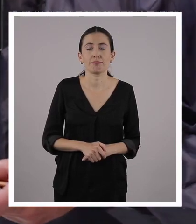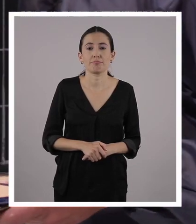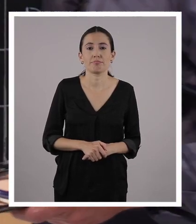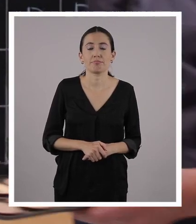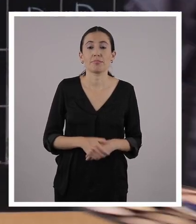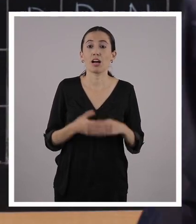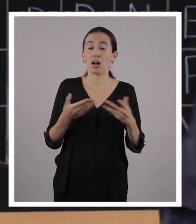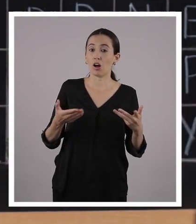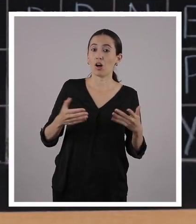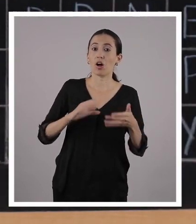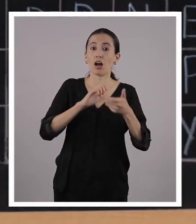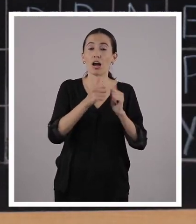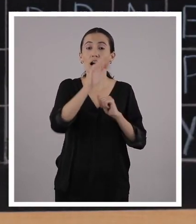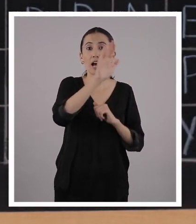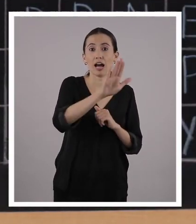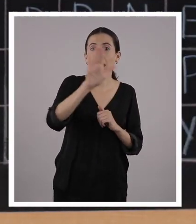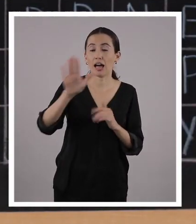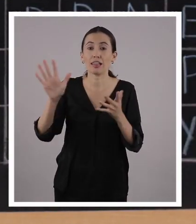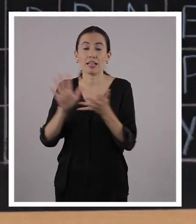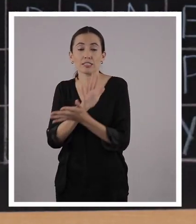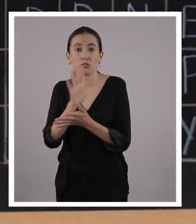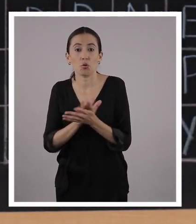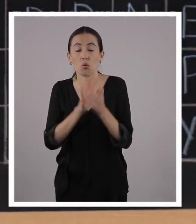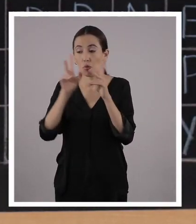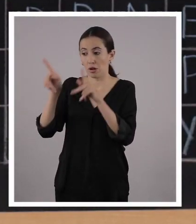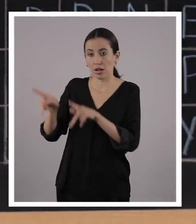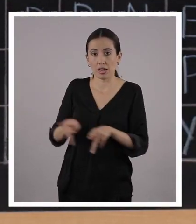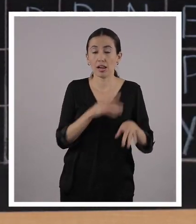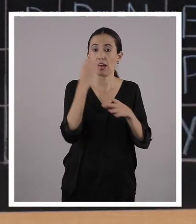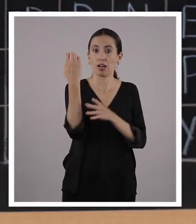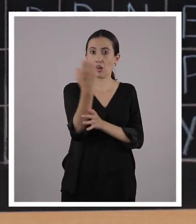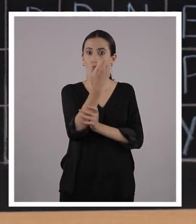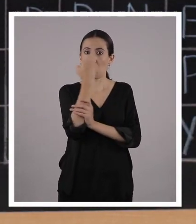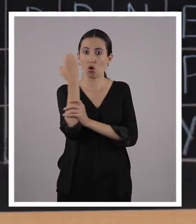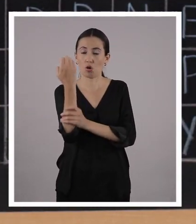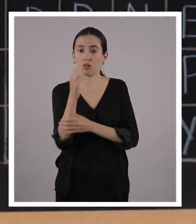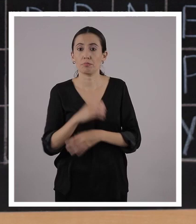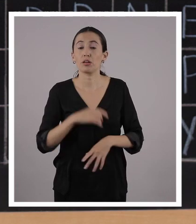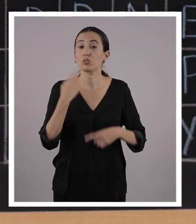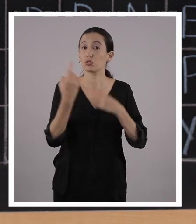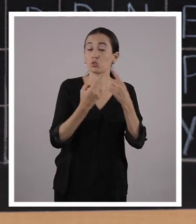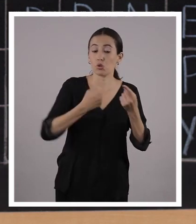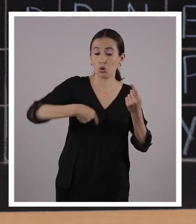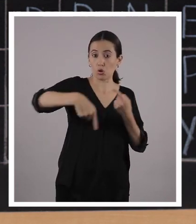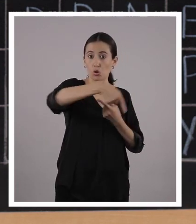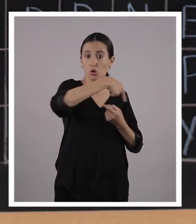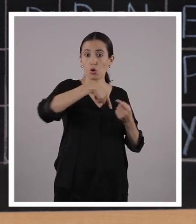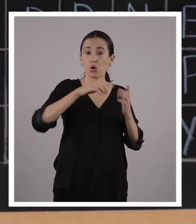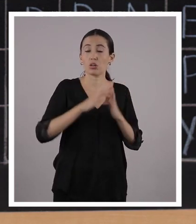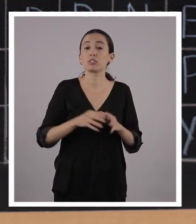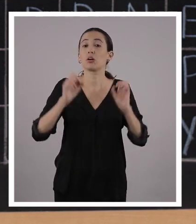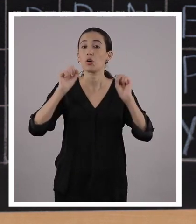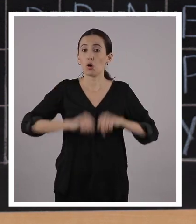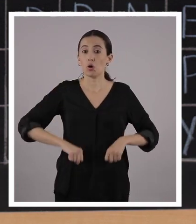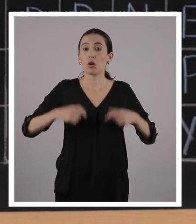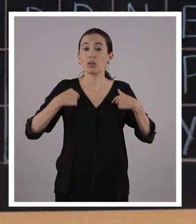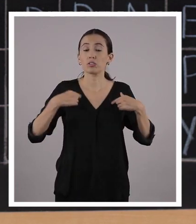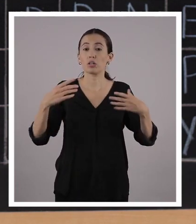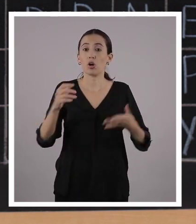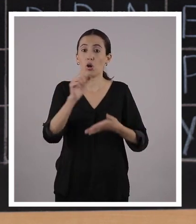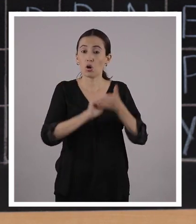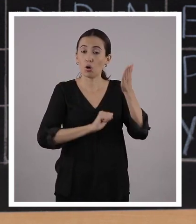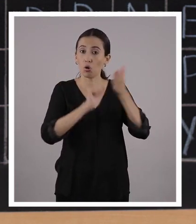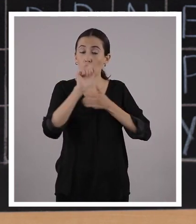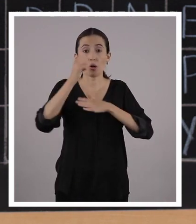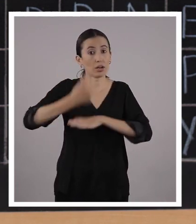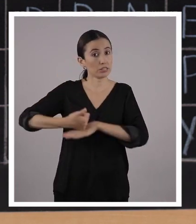Listo. Gracias, Deli. Cada escuela o colegio debe tener su plan de continuidad educativa, pero recuerden, solo los que regresan progresivamente a clases deben